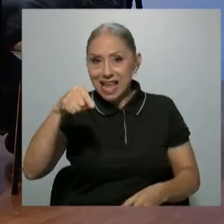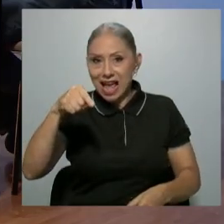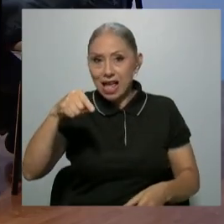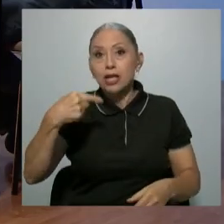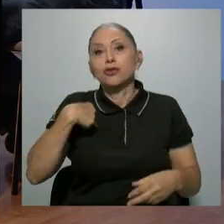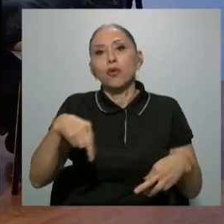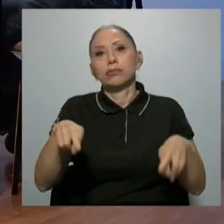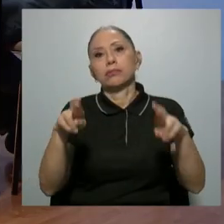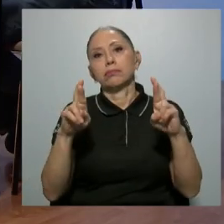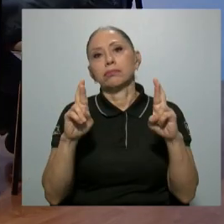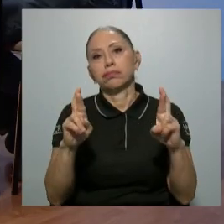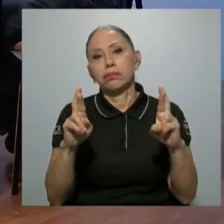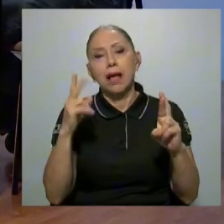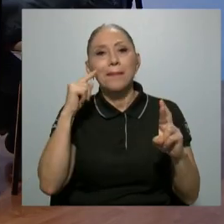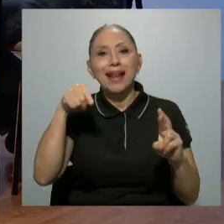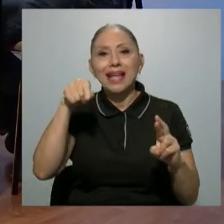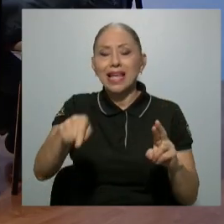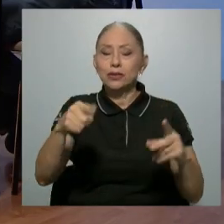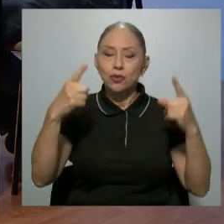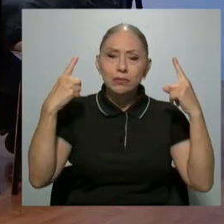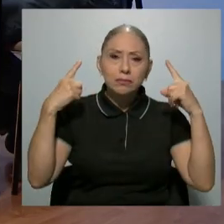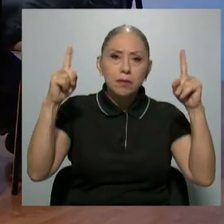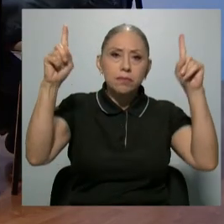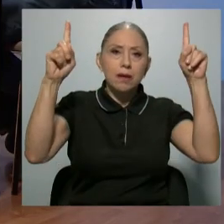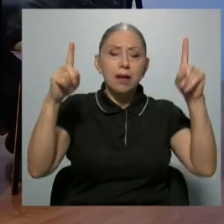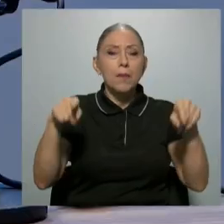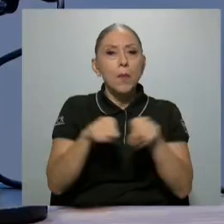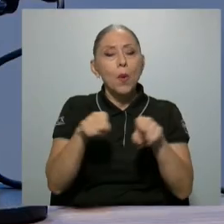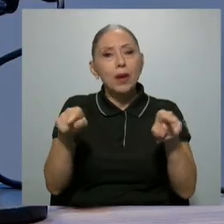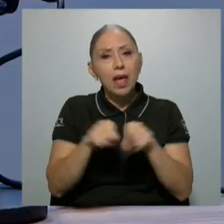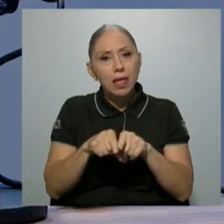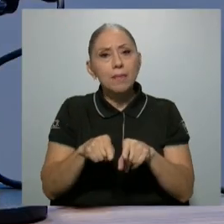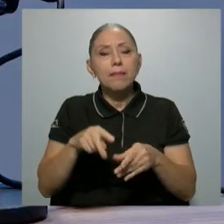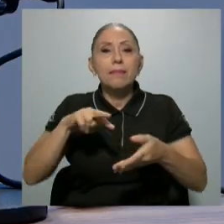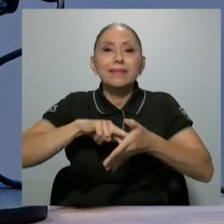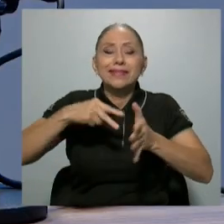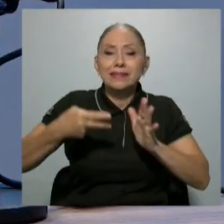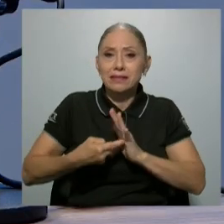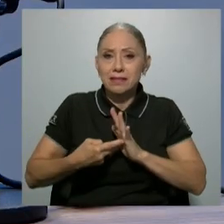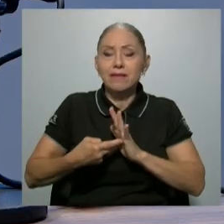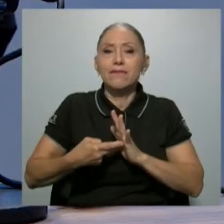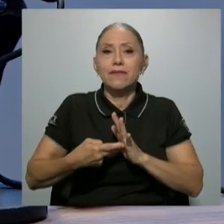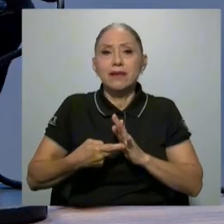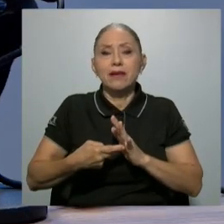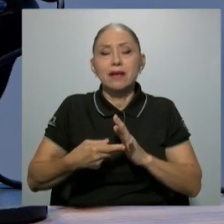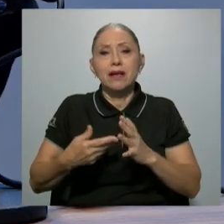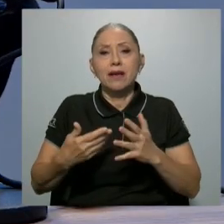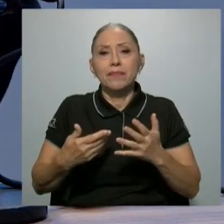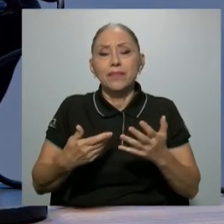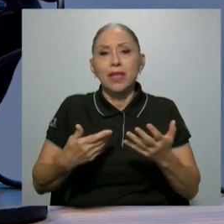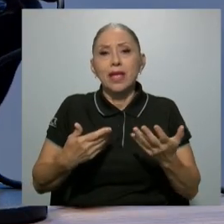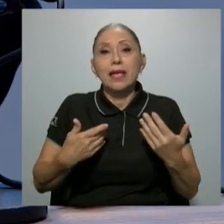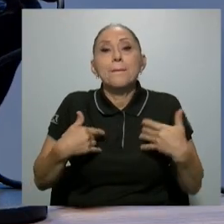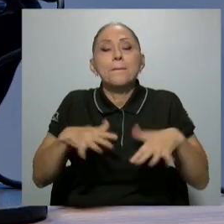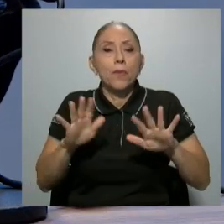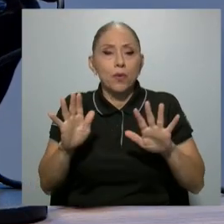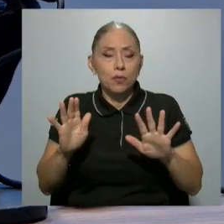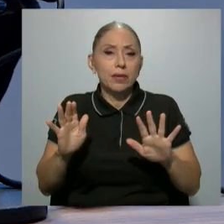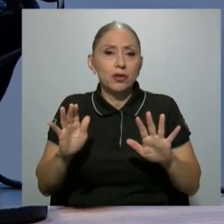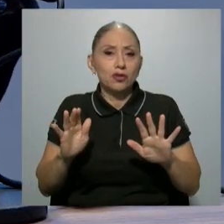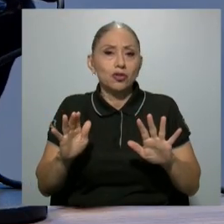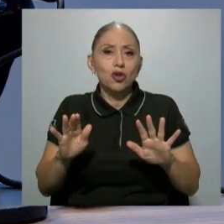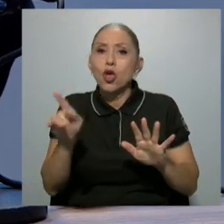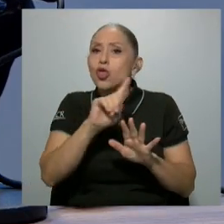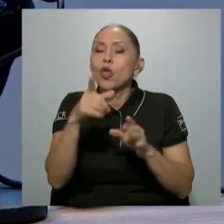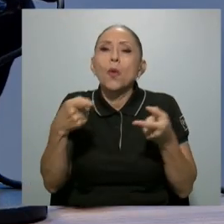dedos para que sea un exitazo, porque además implicaría que por lo menos no va a